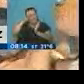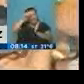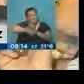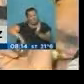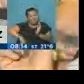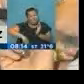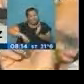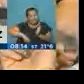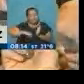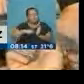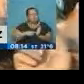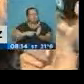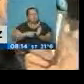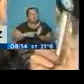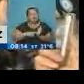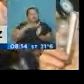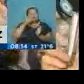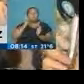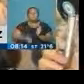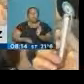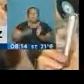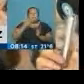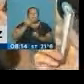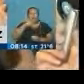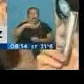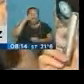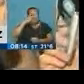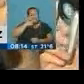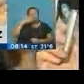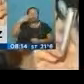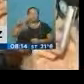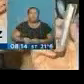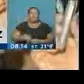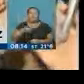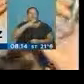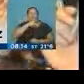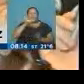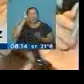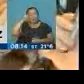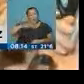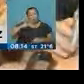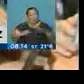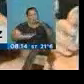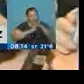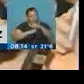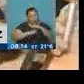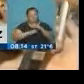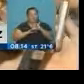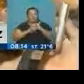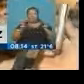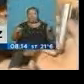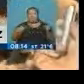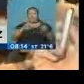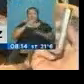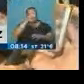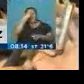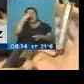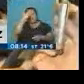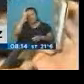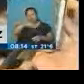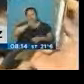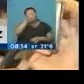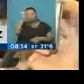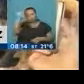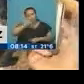en el cual se ordena al ANSES cumplir con el fallo de la Corte Suprema y no seguir tomando este